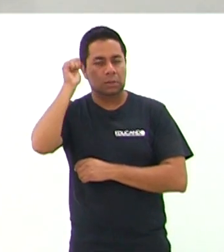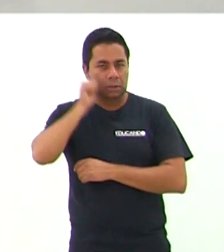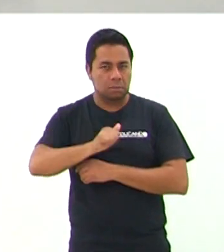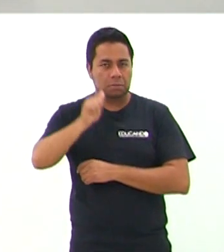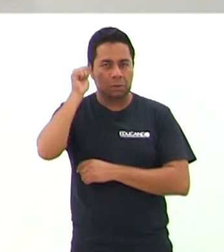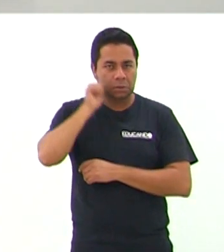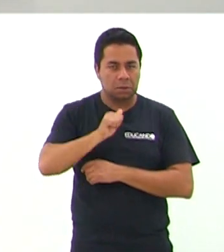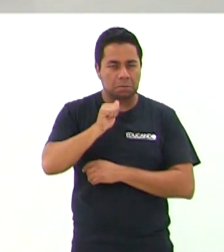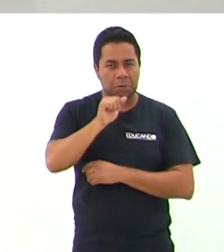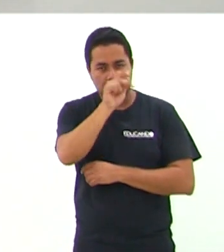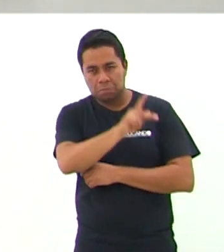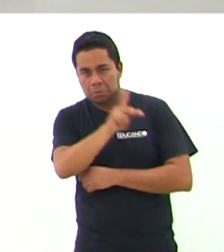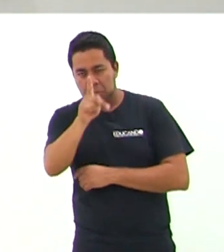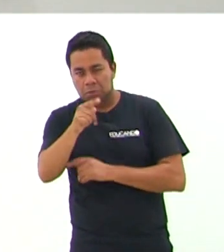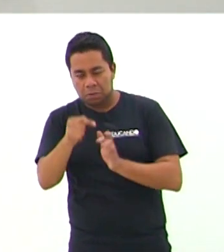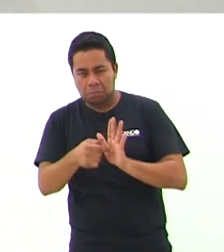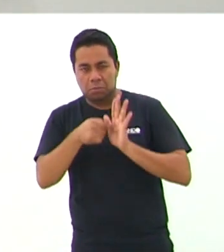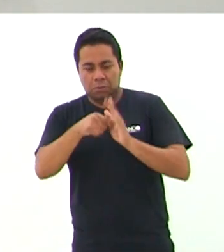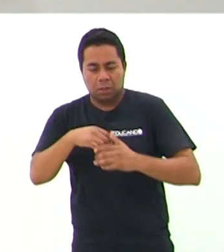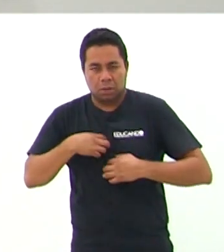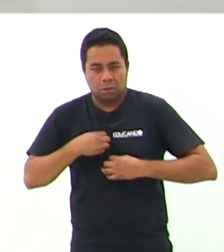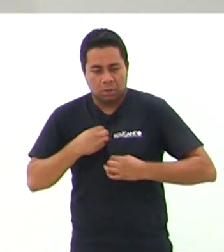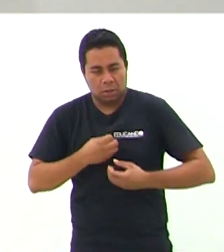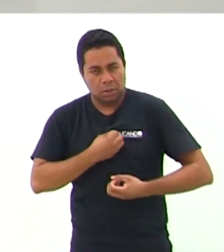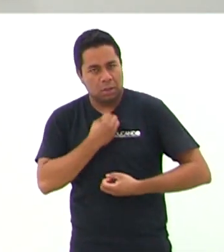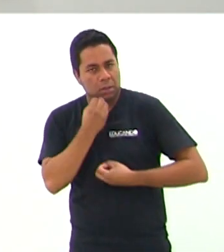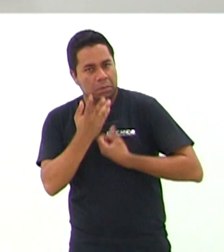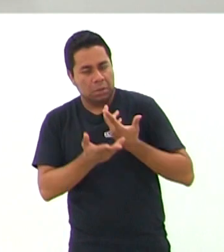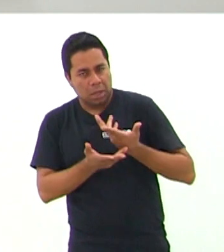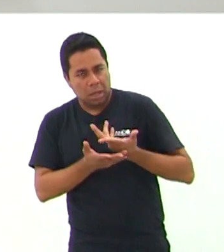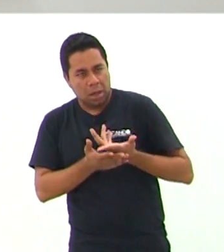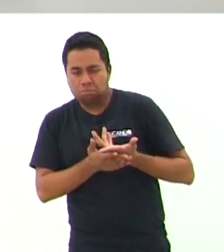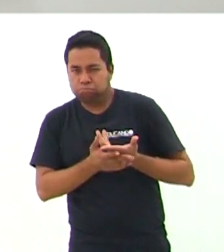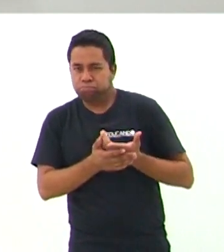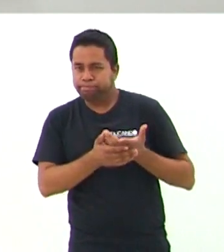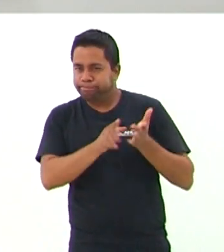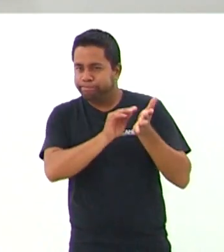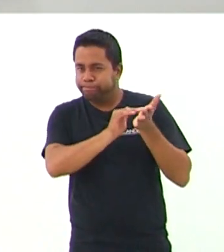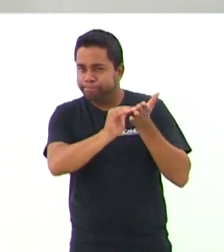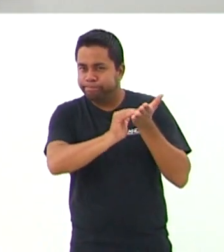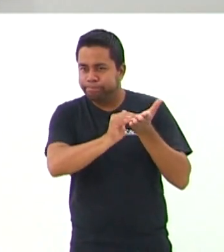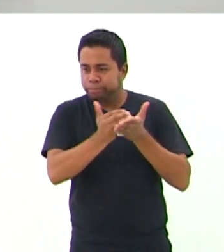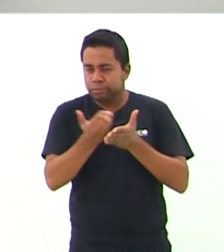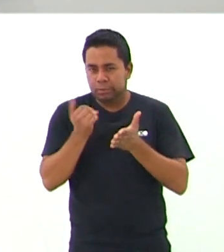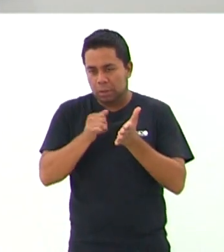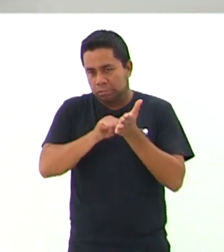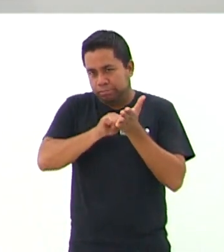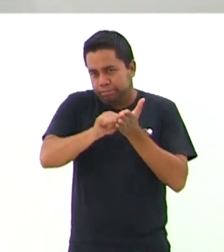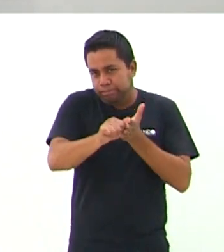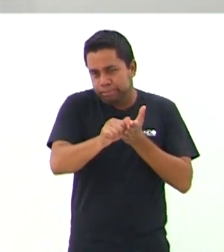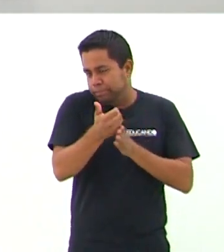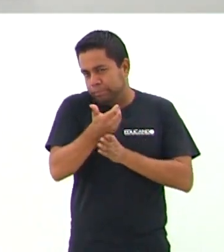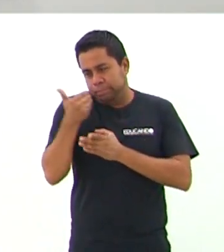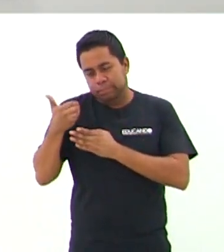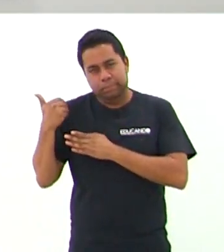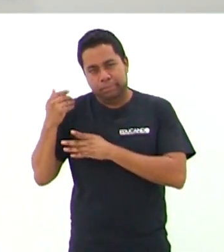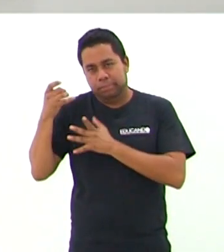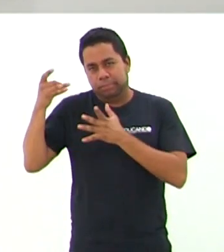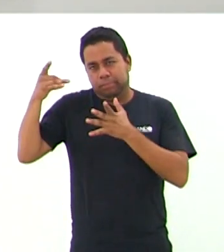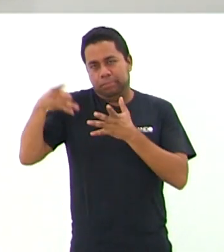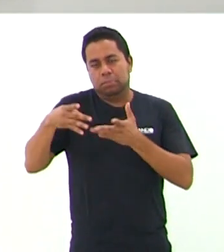semejar, mostrar, vestir, expresar ya no porque ya lo utilizamos en la oración pasada.